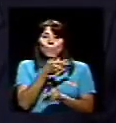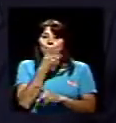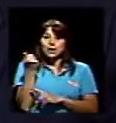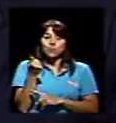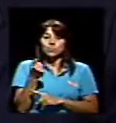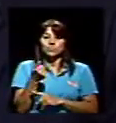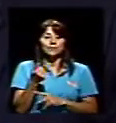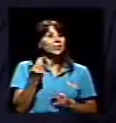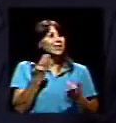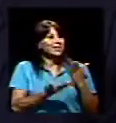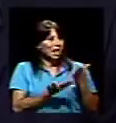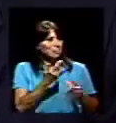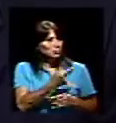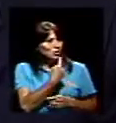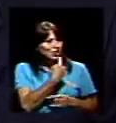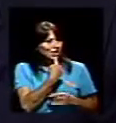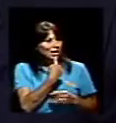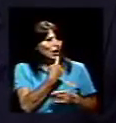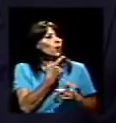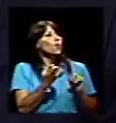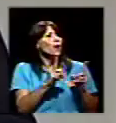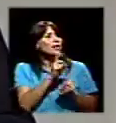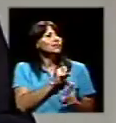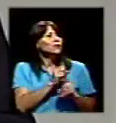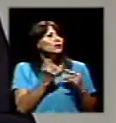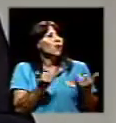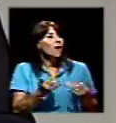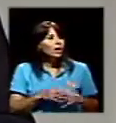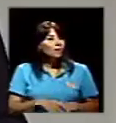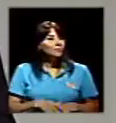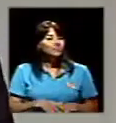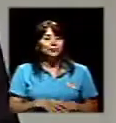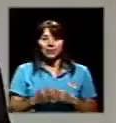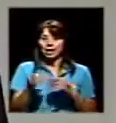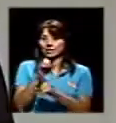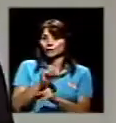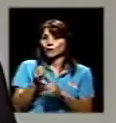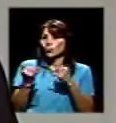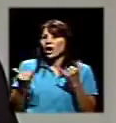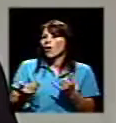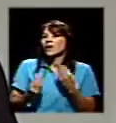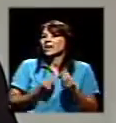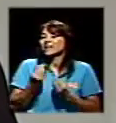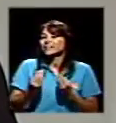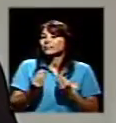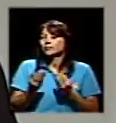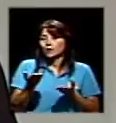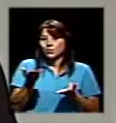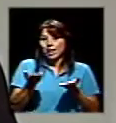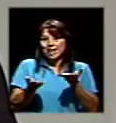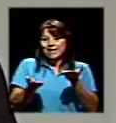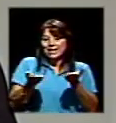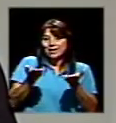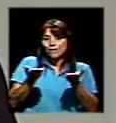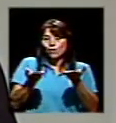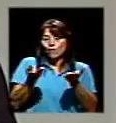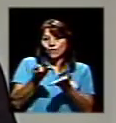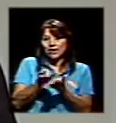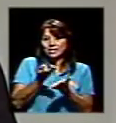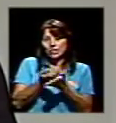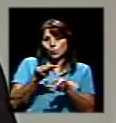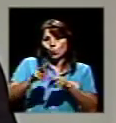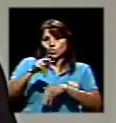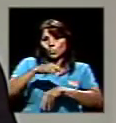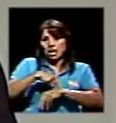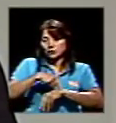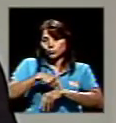control. Y tal vez dígalo con todas las palabras, ¿cuál es la situación ahora? La situación ahora es un equilibrio financiero de corto plazo. Cada